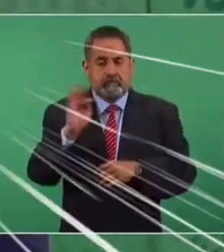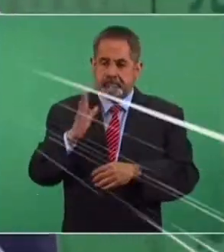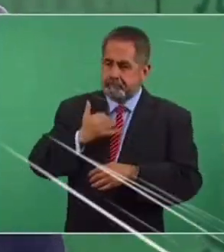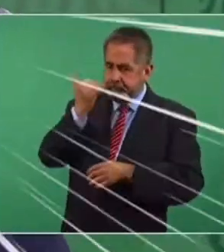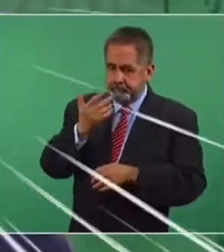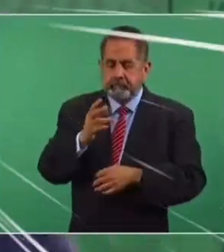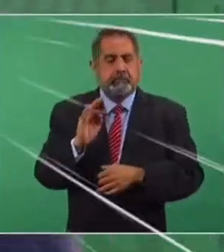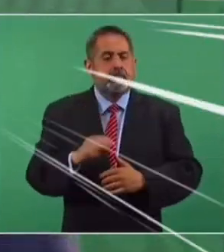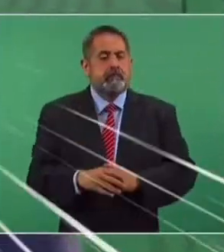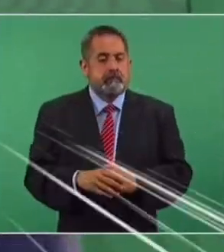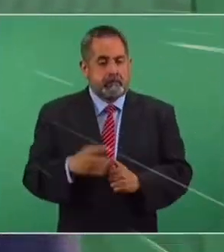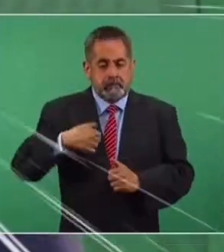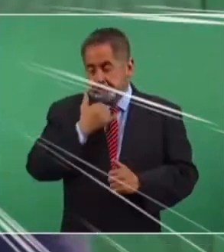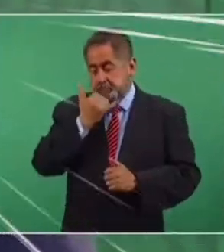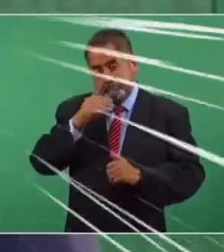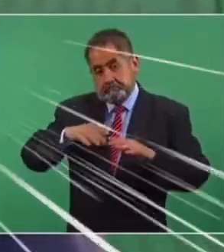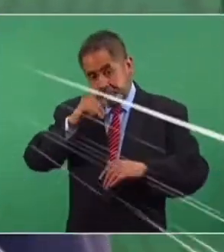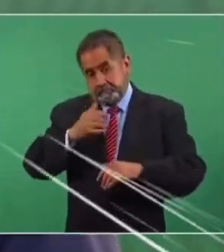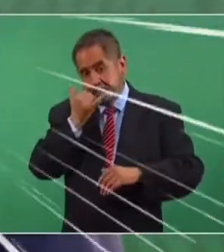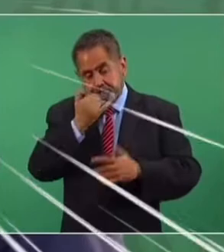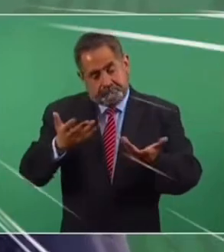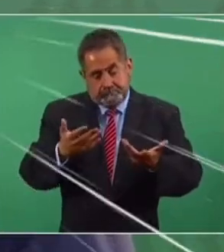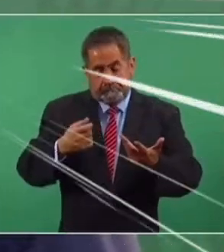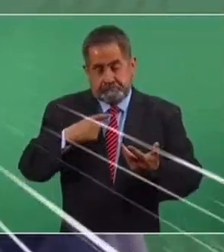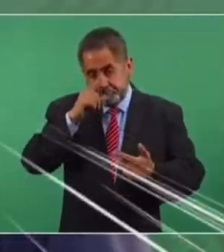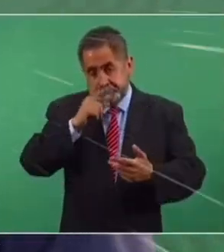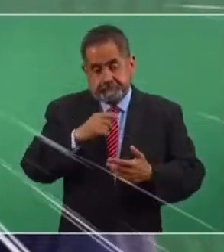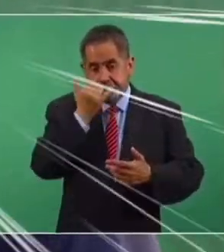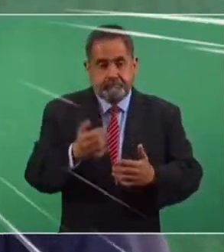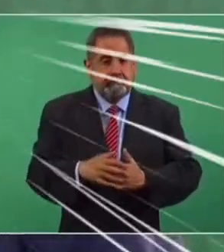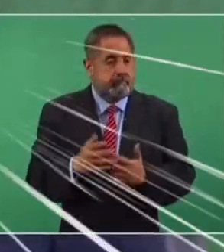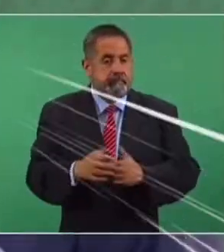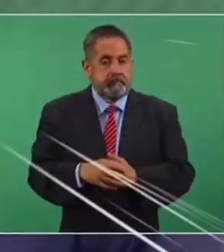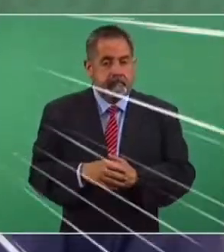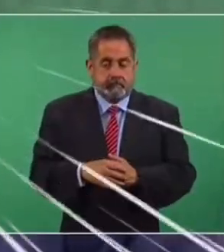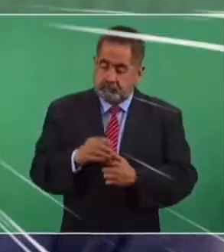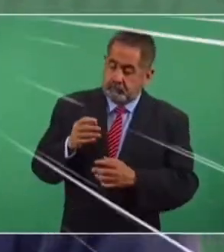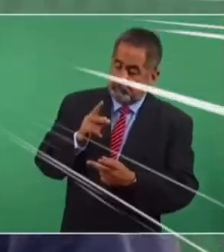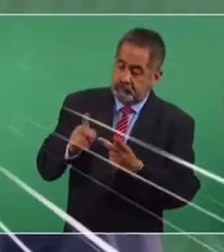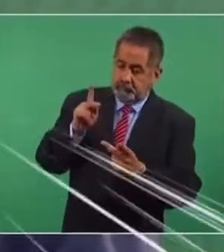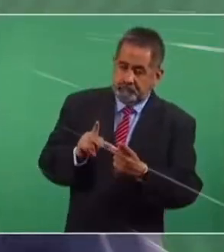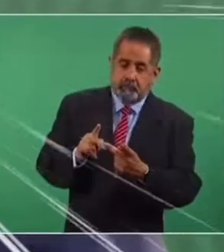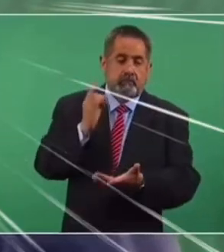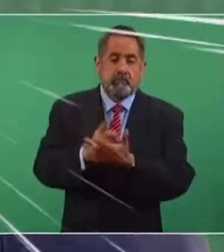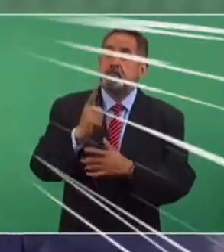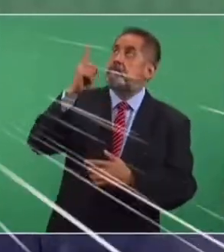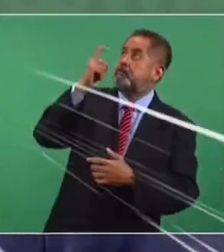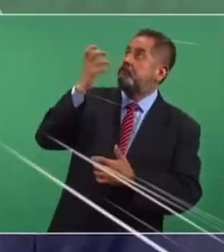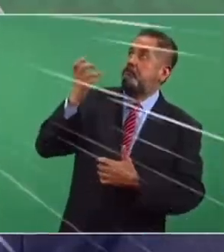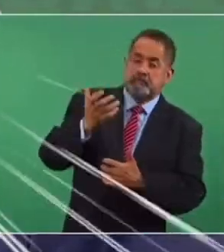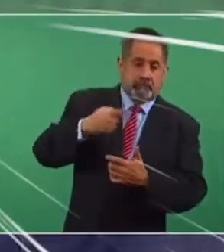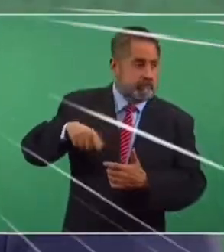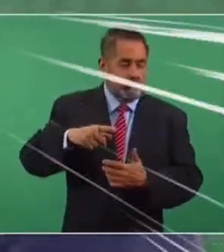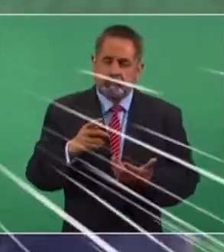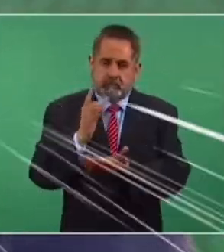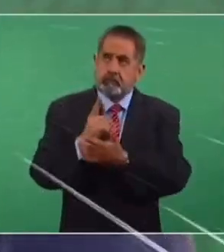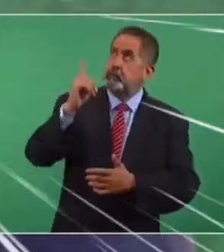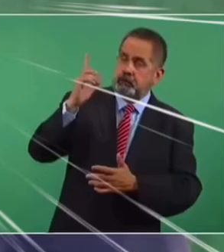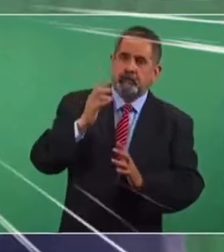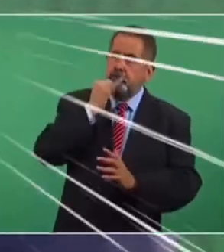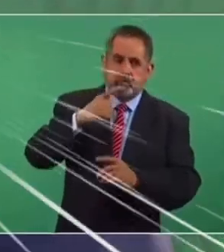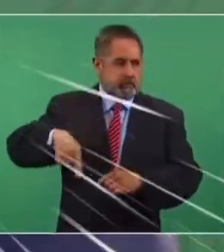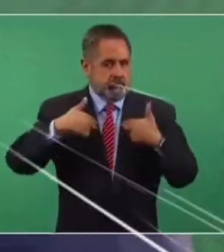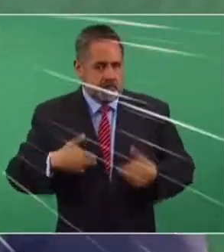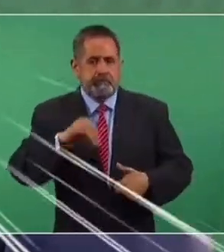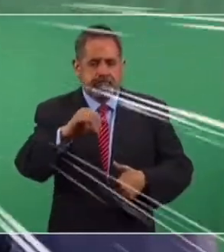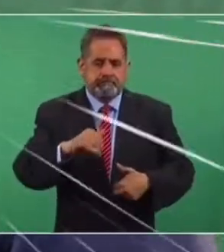equivocar, nos equivocamos, cometemos errores, porque la perfección, pues solamente el creador, ese nos equivoca, los